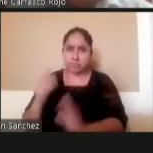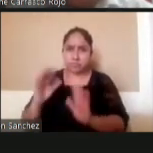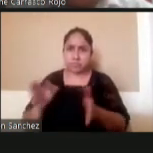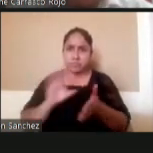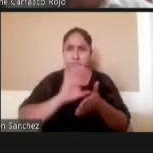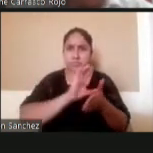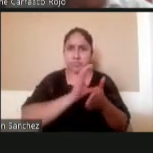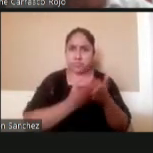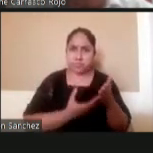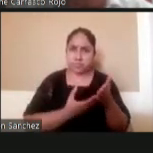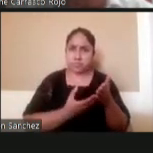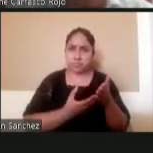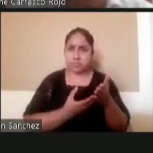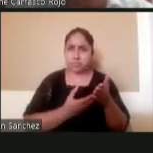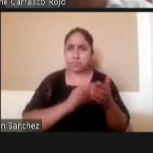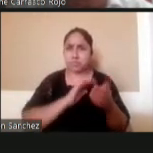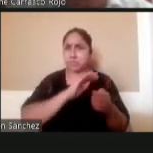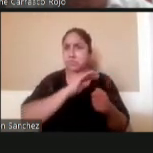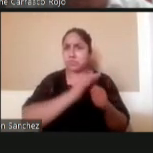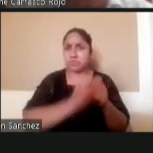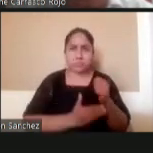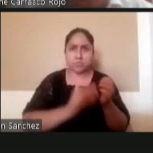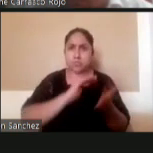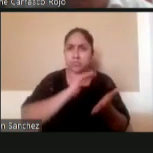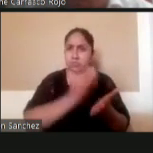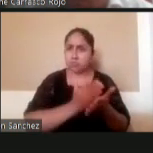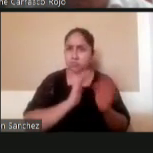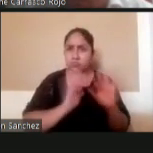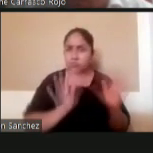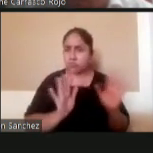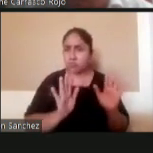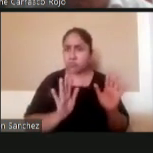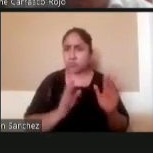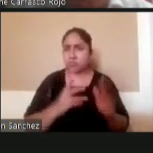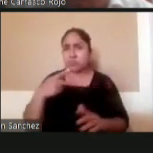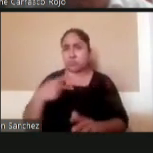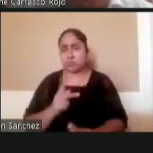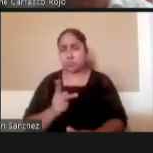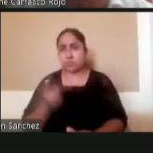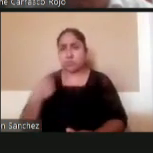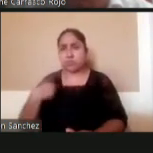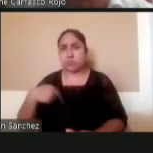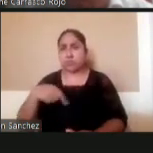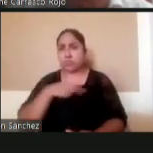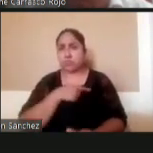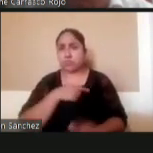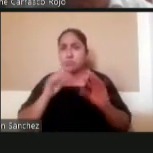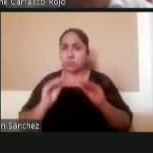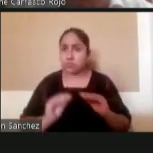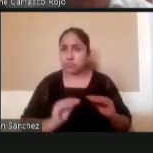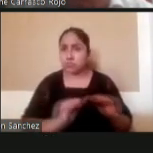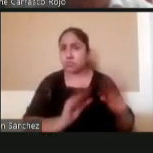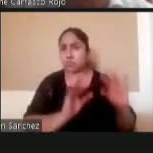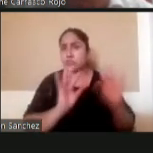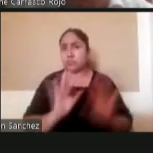debemos de soltar en ningún momento de aquí hasta entonces. Muy seguramente